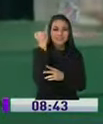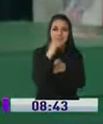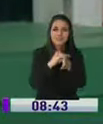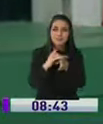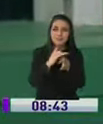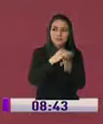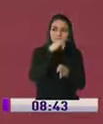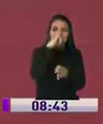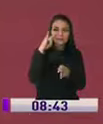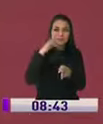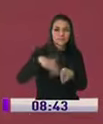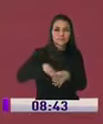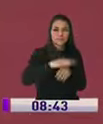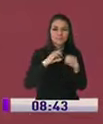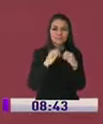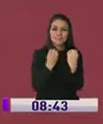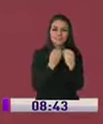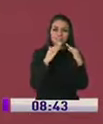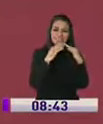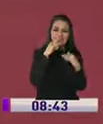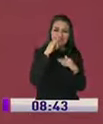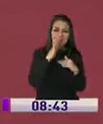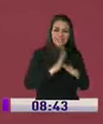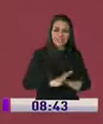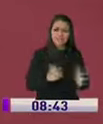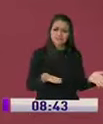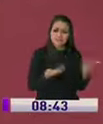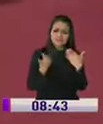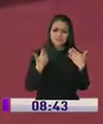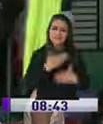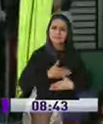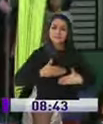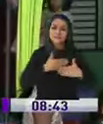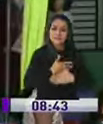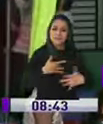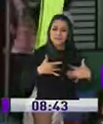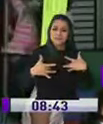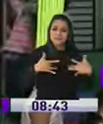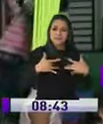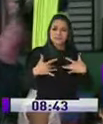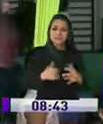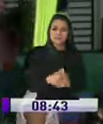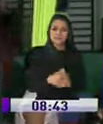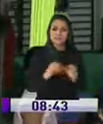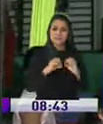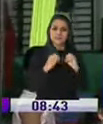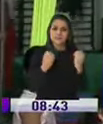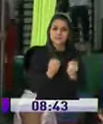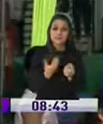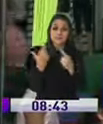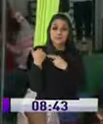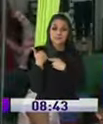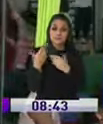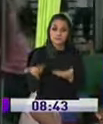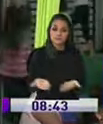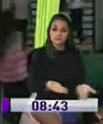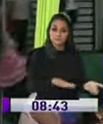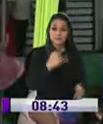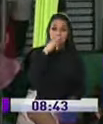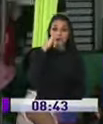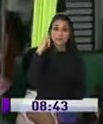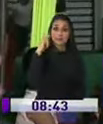pequeños de la organización Hogar para sus Niños a disfrutar de esta obra. Nosotros somos una organización encargada de acoger a niños que han